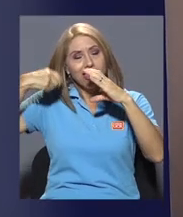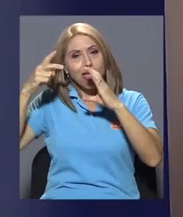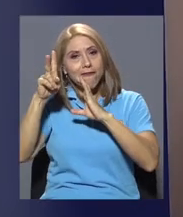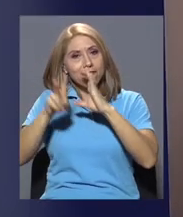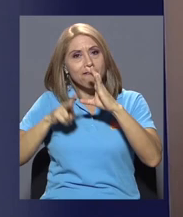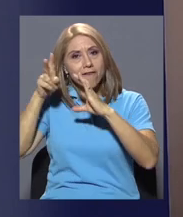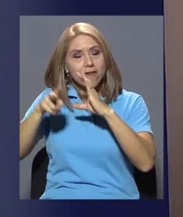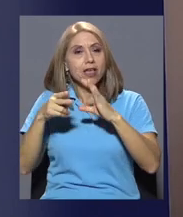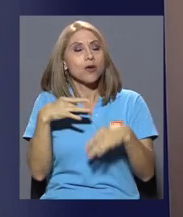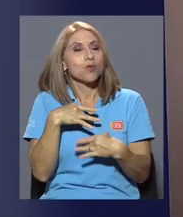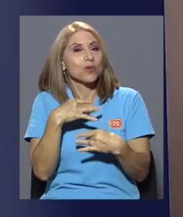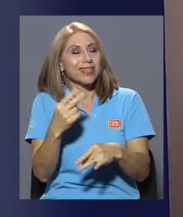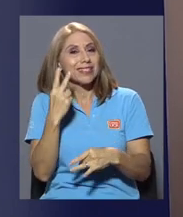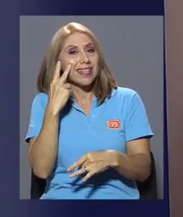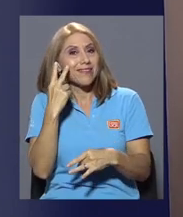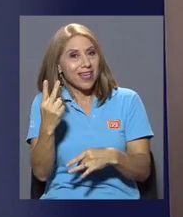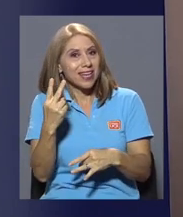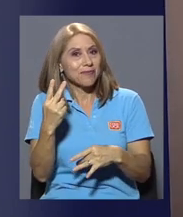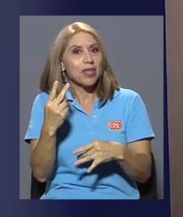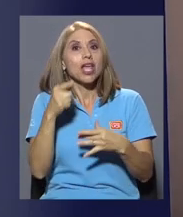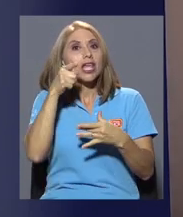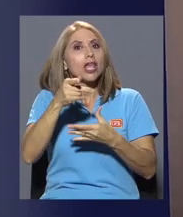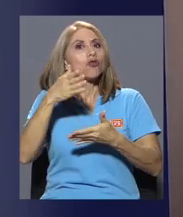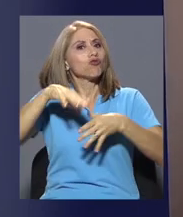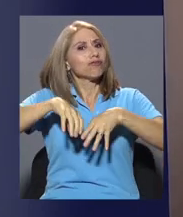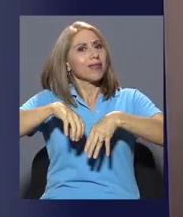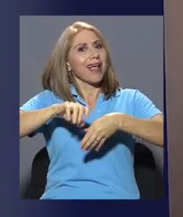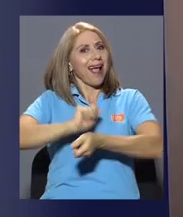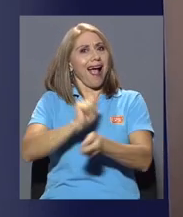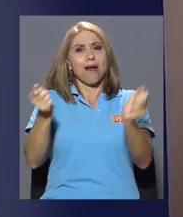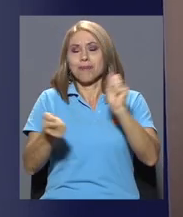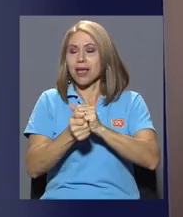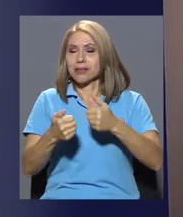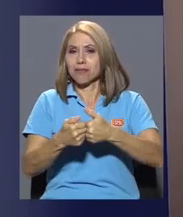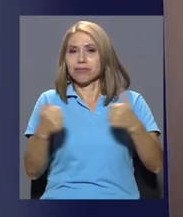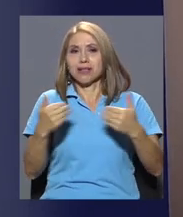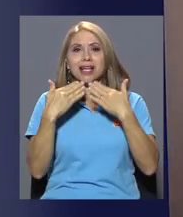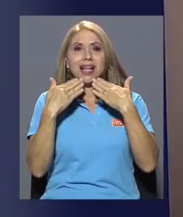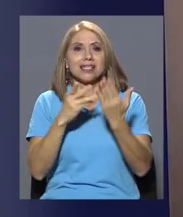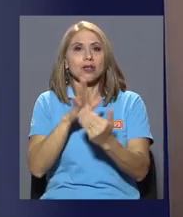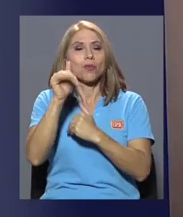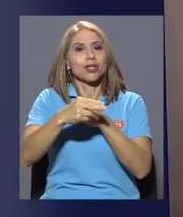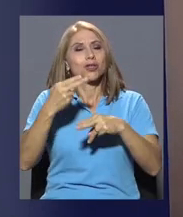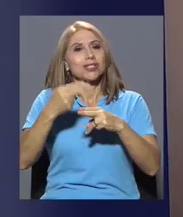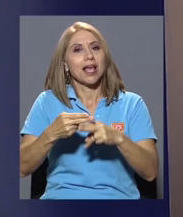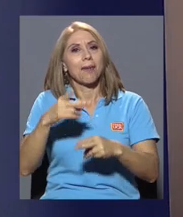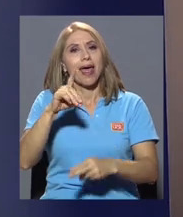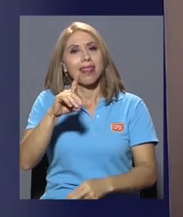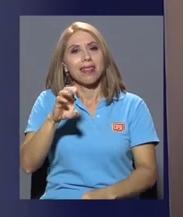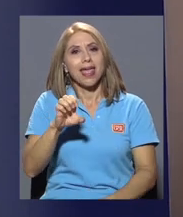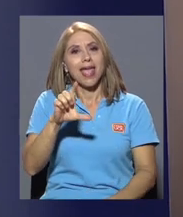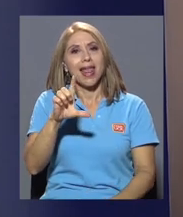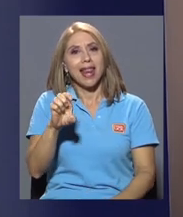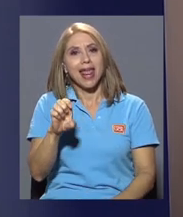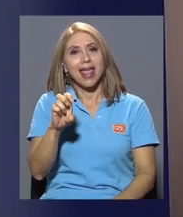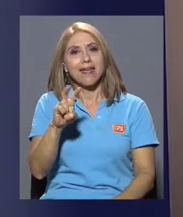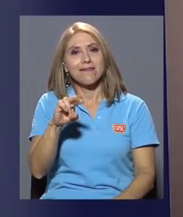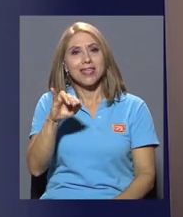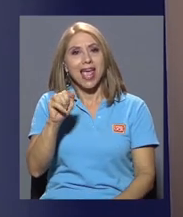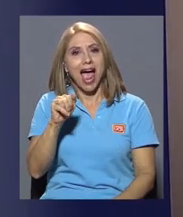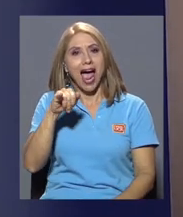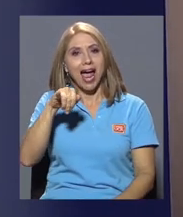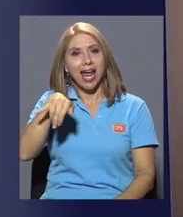sido muy interesante ver con la disrupción que lograste gracias a un proyecto tuyo que se llama el viaje del que conversaremos ahorita